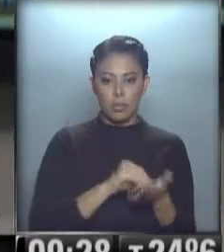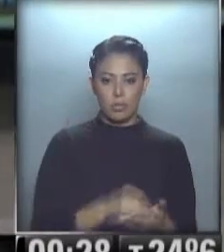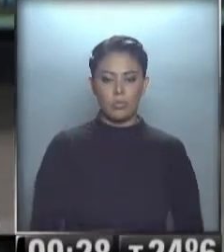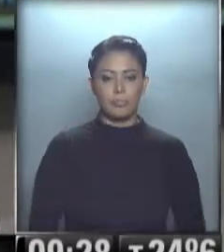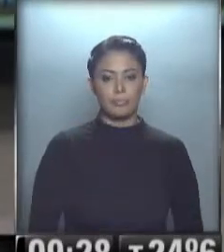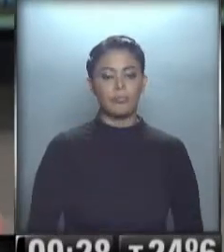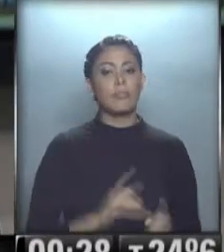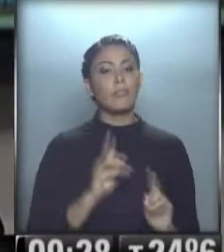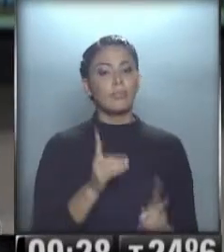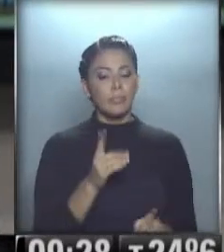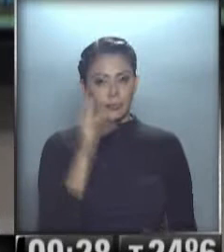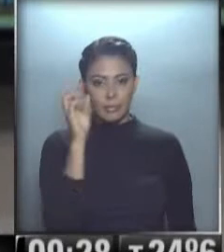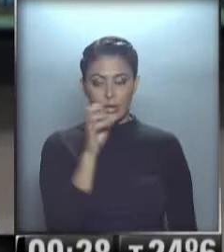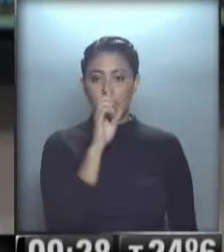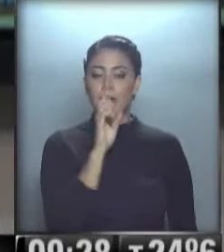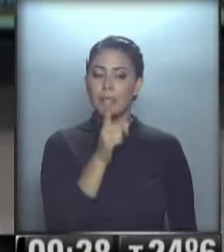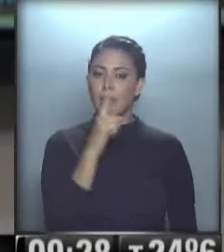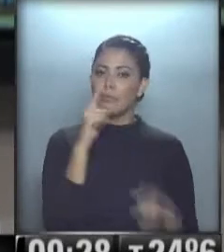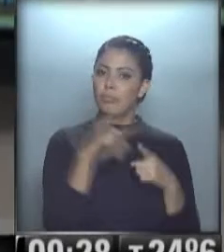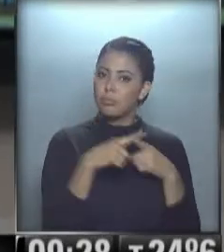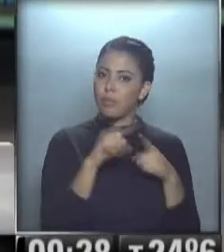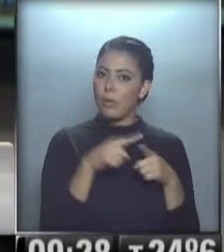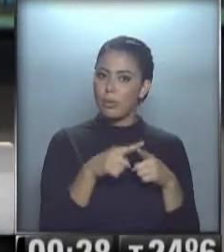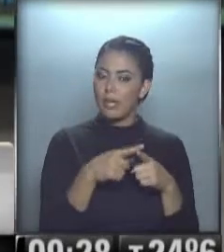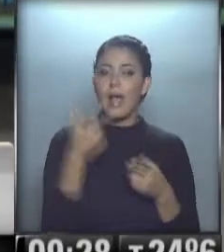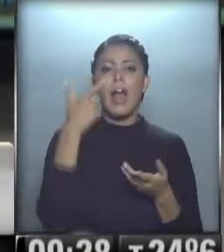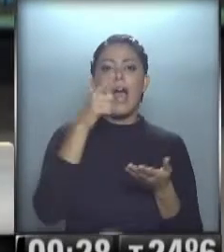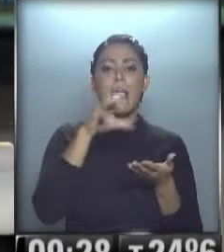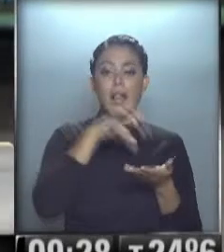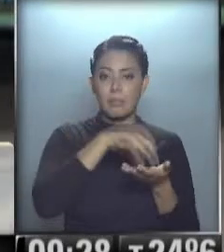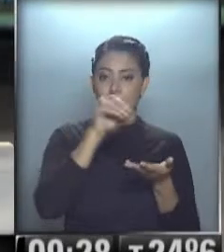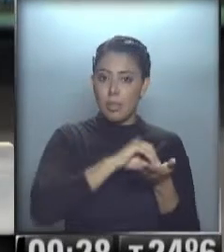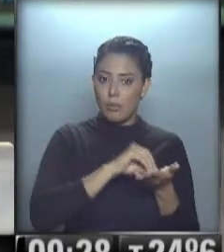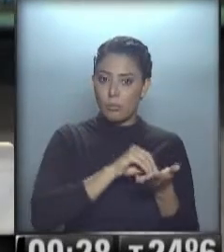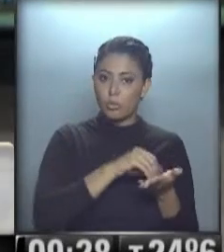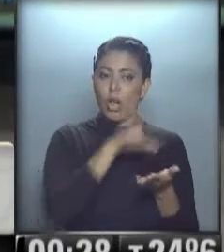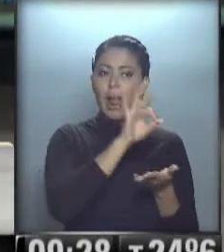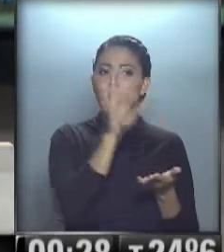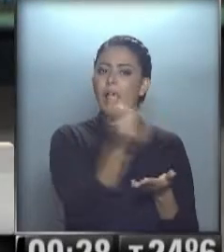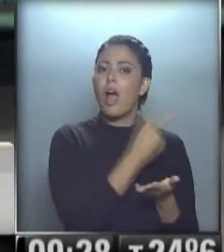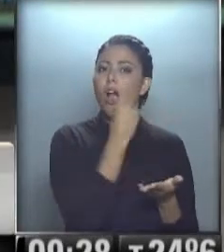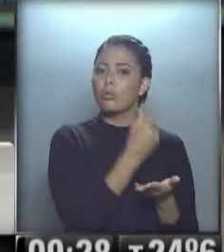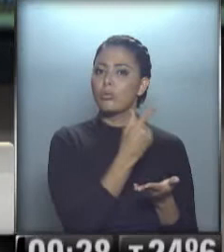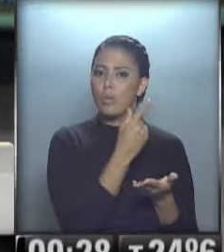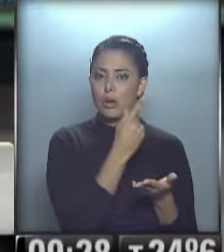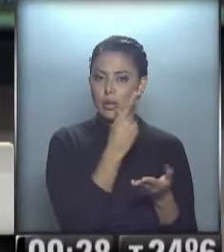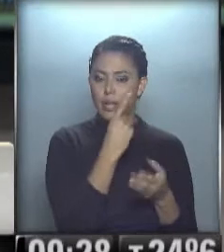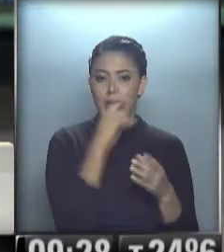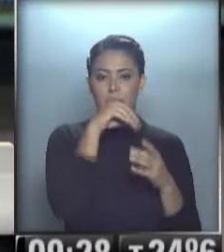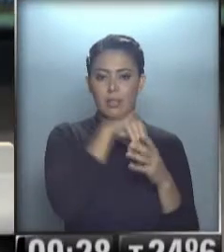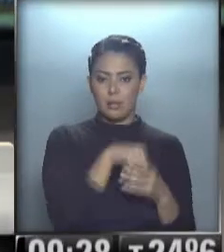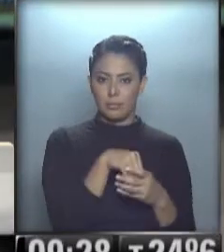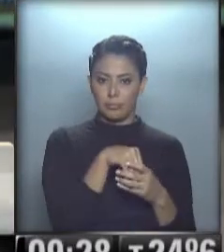es así patricia porque también es una discusión política la cámara de diputados tiene que definirnos sus autoridades de que conforman